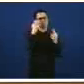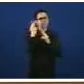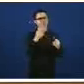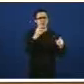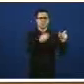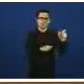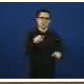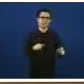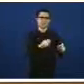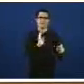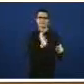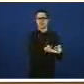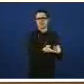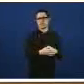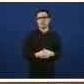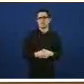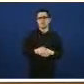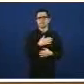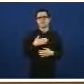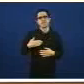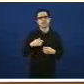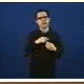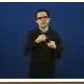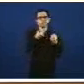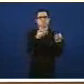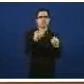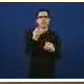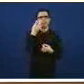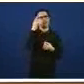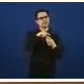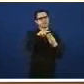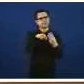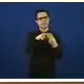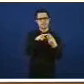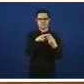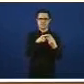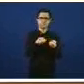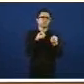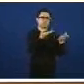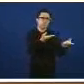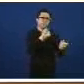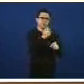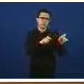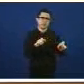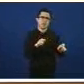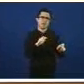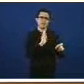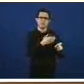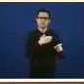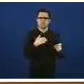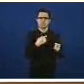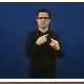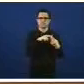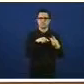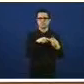Quisera deixar clara tres ideas a esta Cámara E, en consecuencia, os afectados En primer lugar, de onde ven este